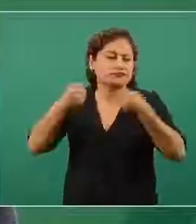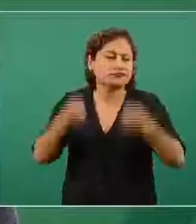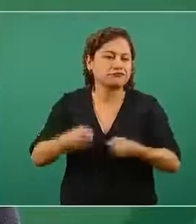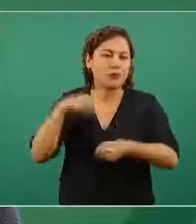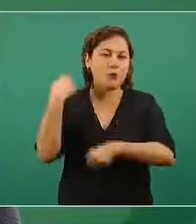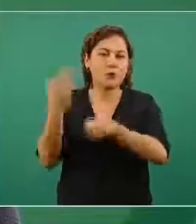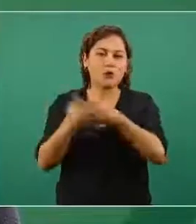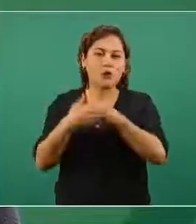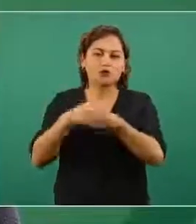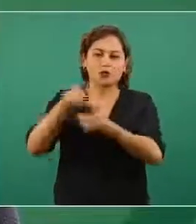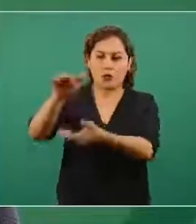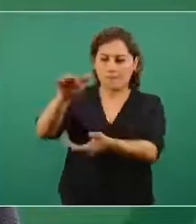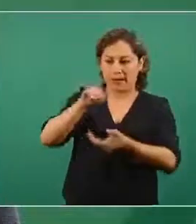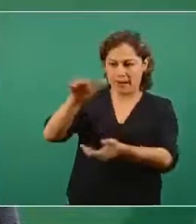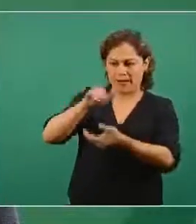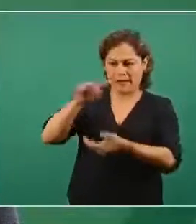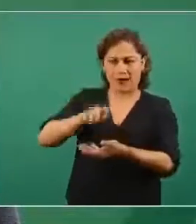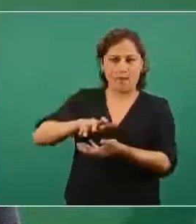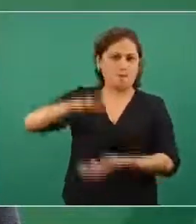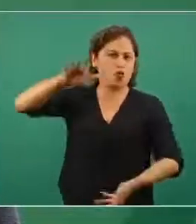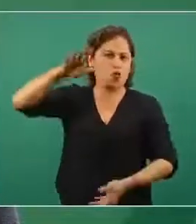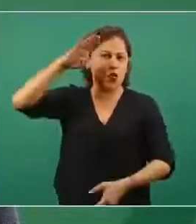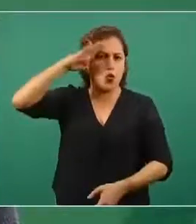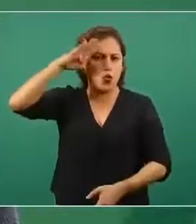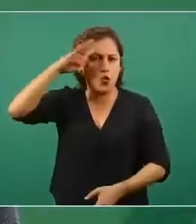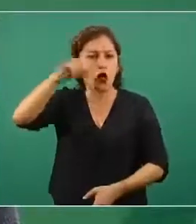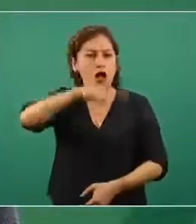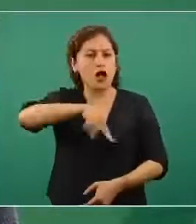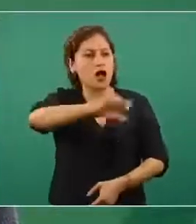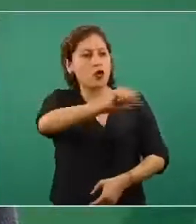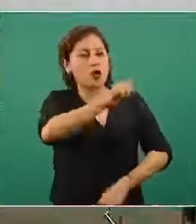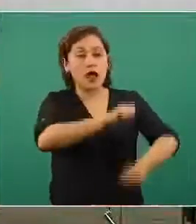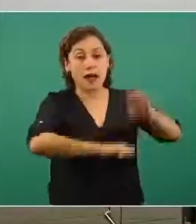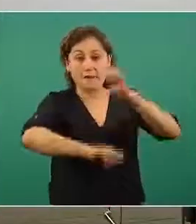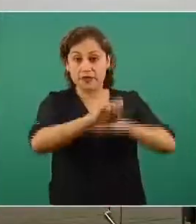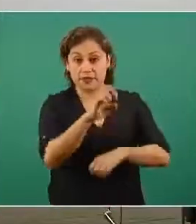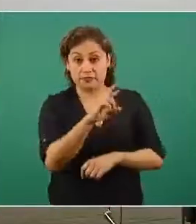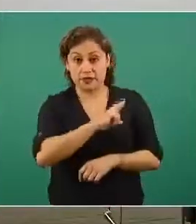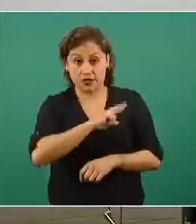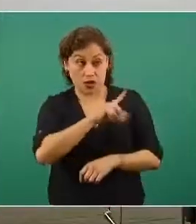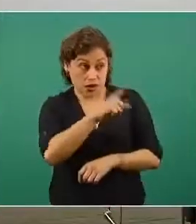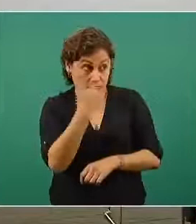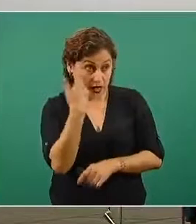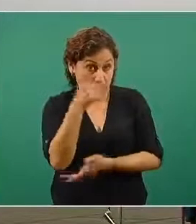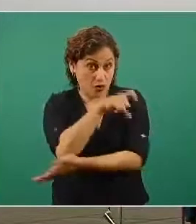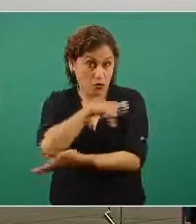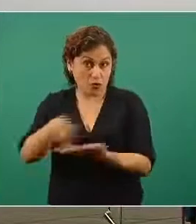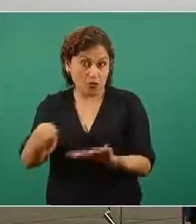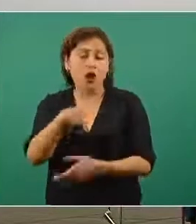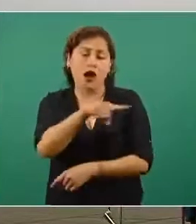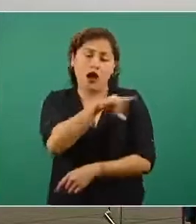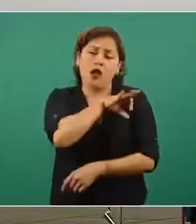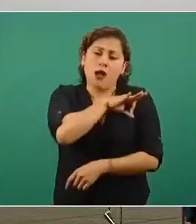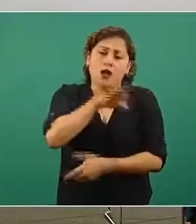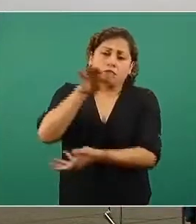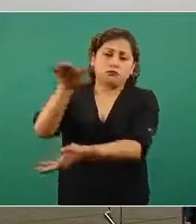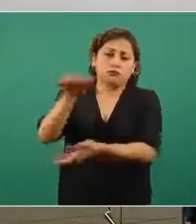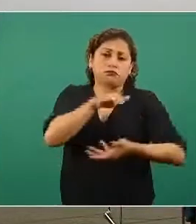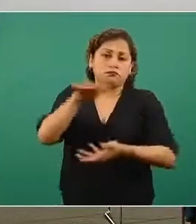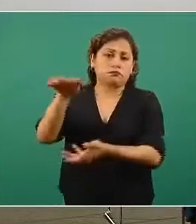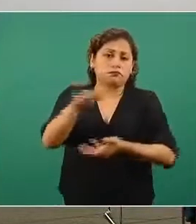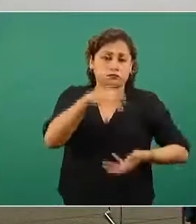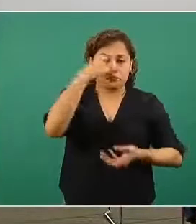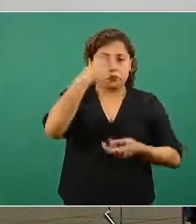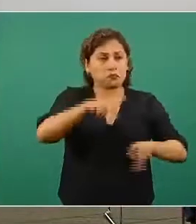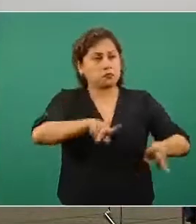para que particulares u terceros u otras empresas en su momento puedan también empezar a tener acceso a